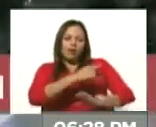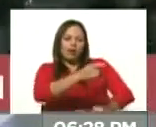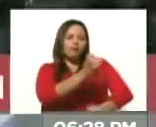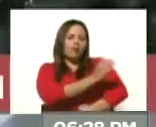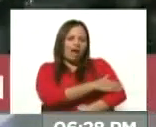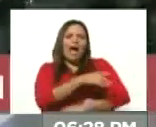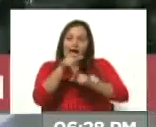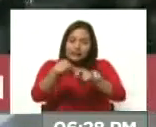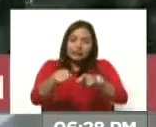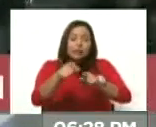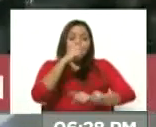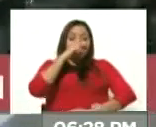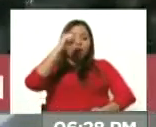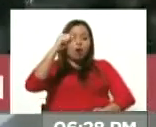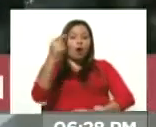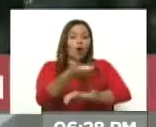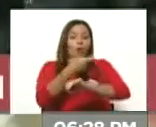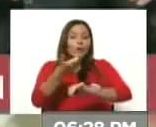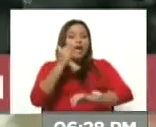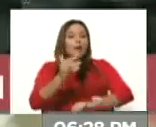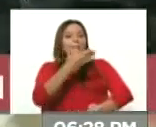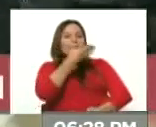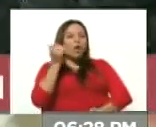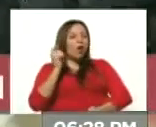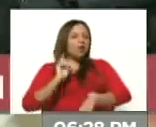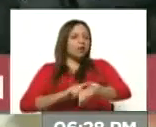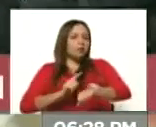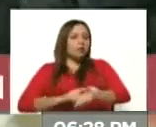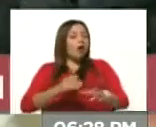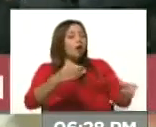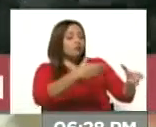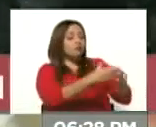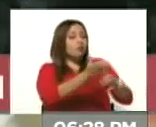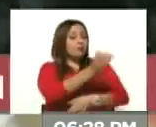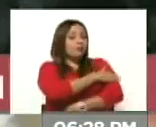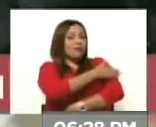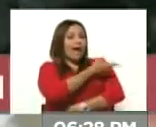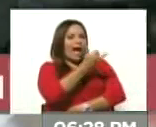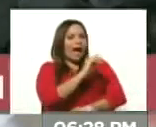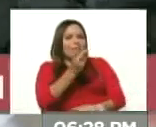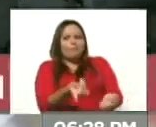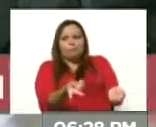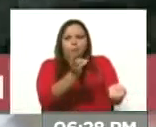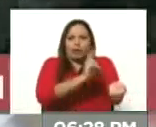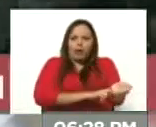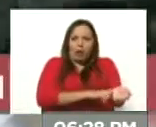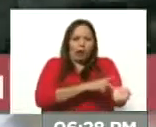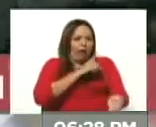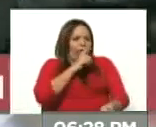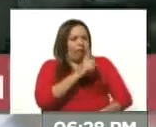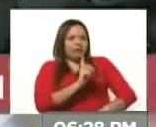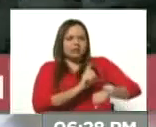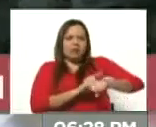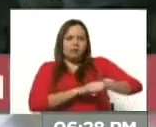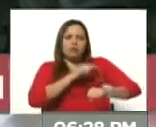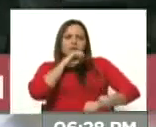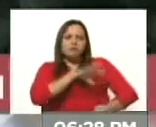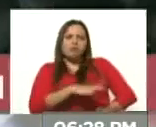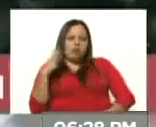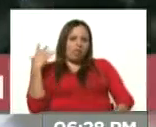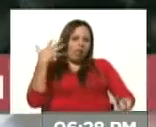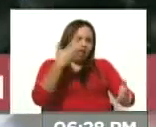nicolás madura del gobierno bolivariano está en su mejor momento la oposición atraviesa el peor momento en toda su historia